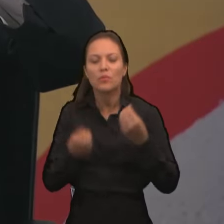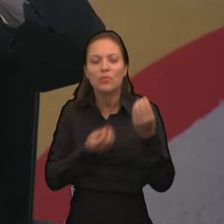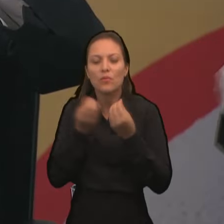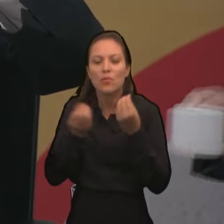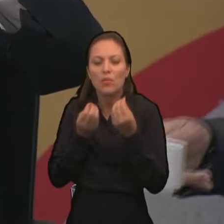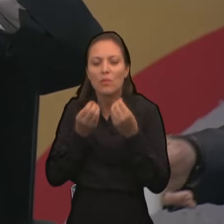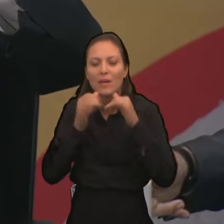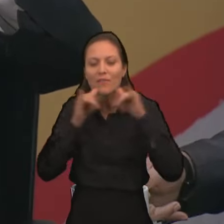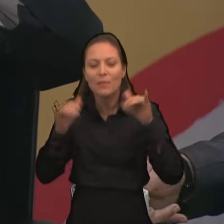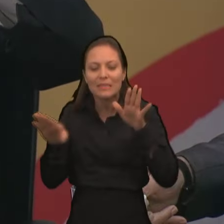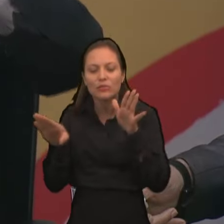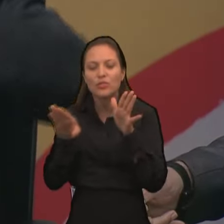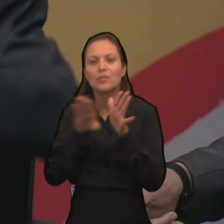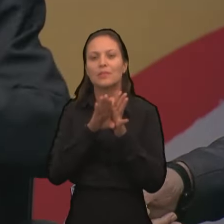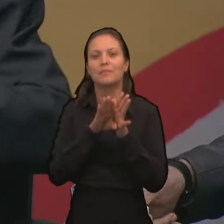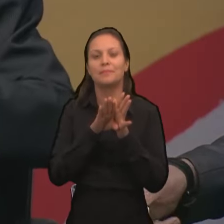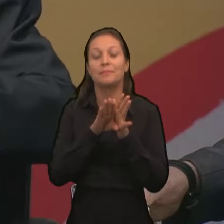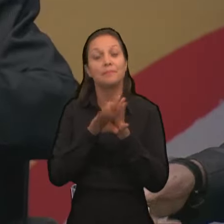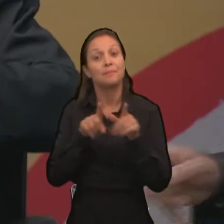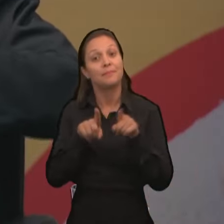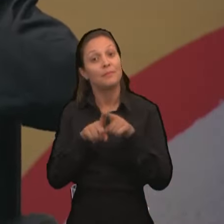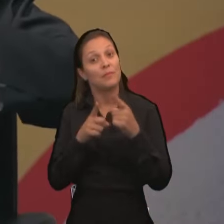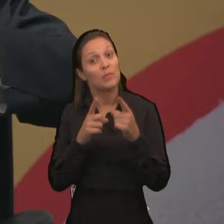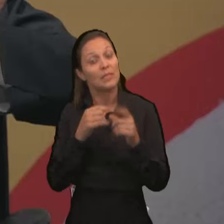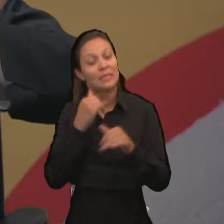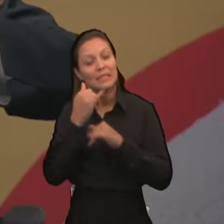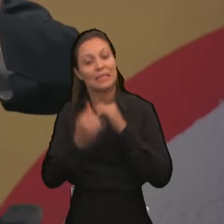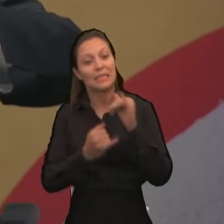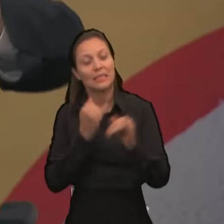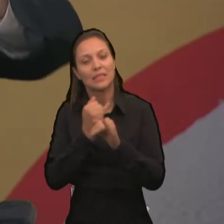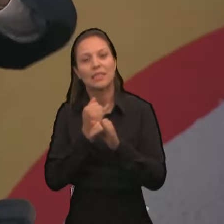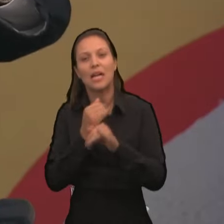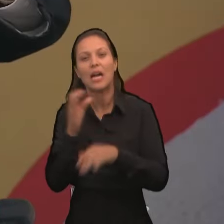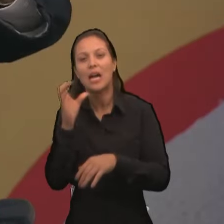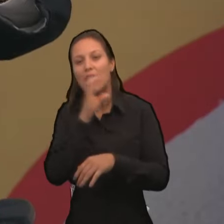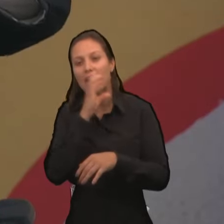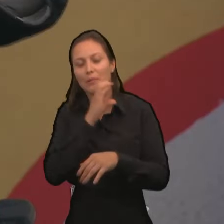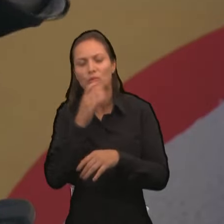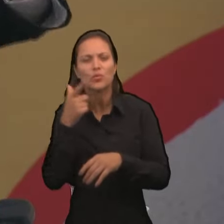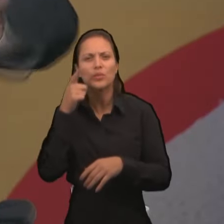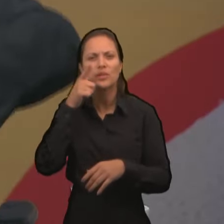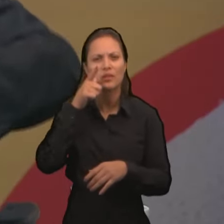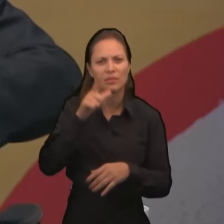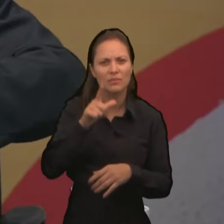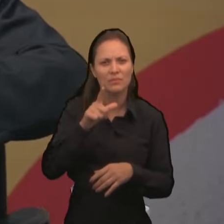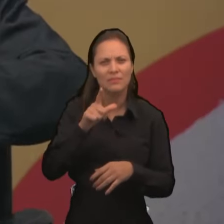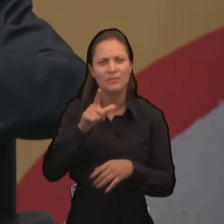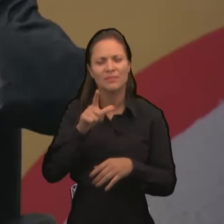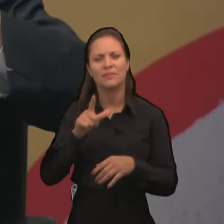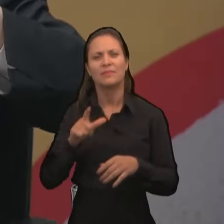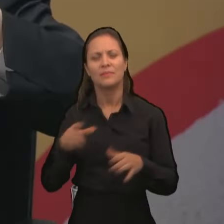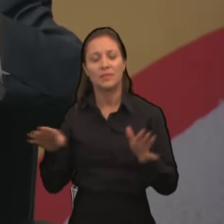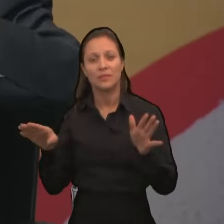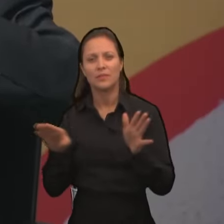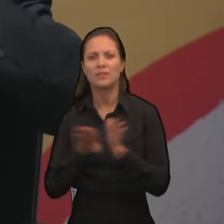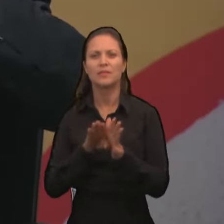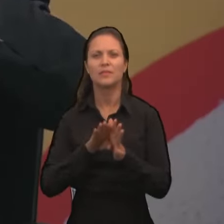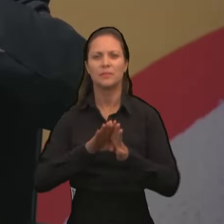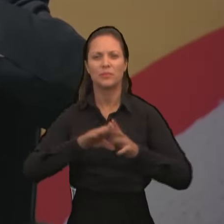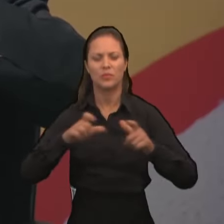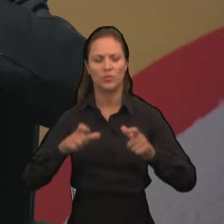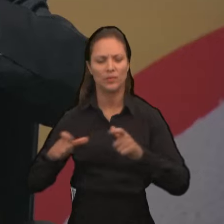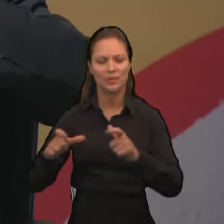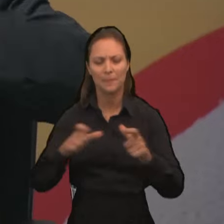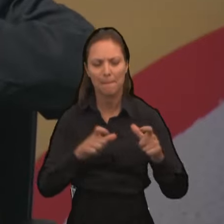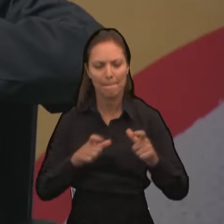llegaba del espacio. Por lo tanto, la Internet, al mismo paso que democratizó el acceso a la